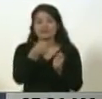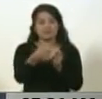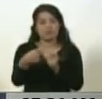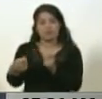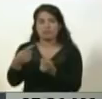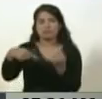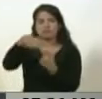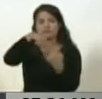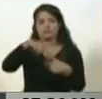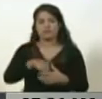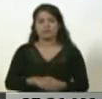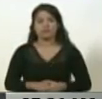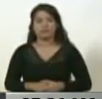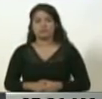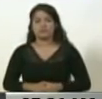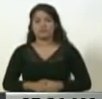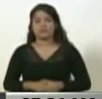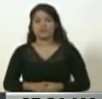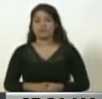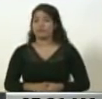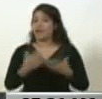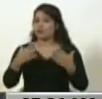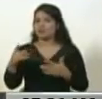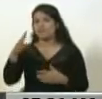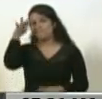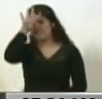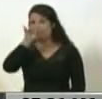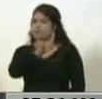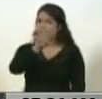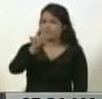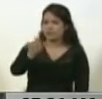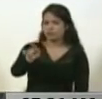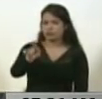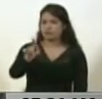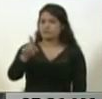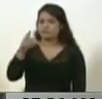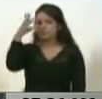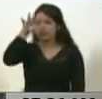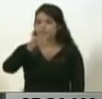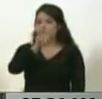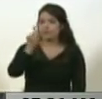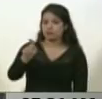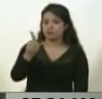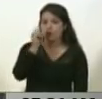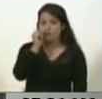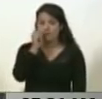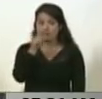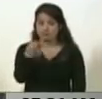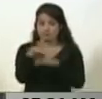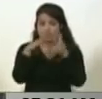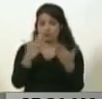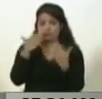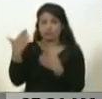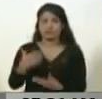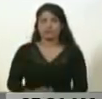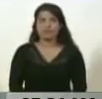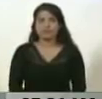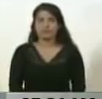desarrollan. A esta hora tenemos interacción, una pregunta que nos tiene para el ministro de Economía y Finanzas, Barry Cartaya. Adelante,